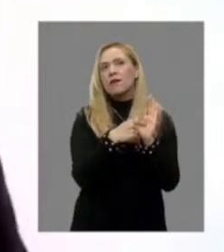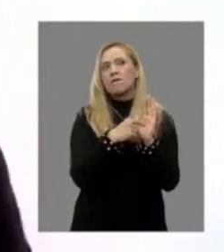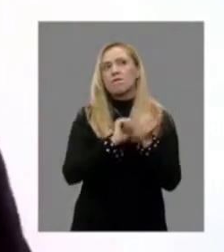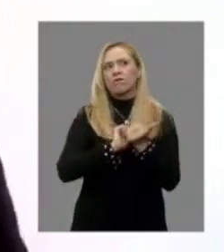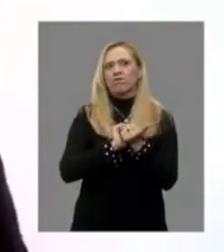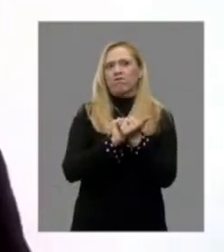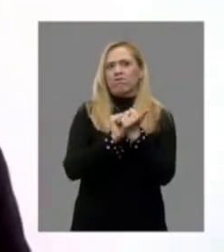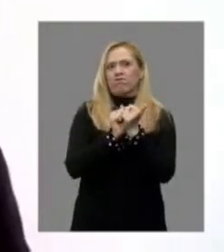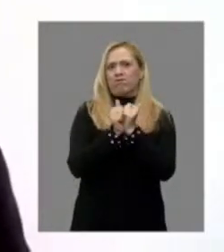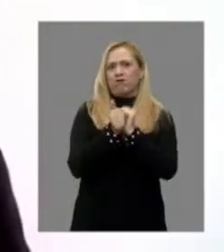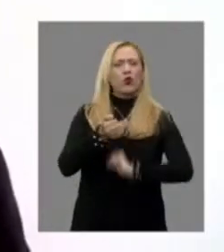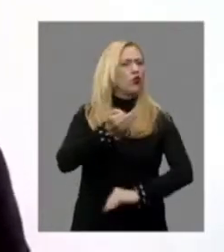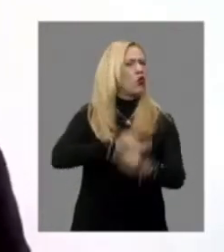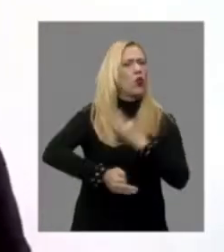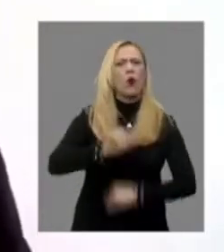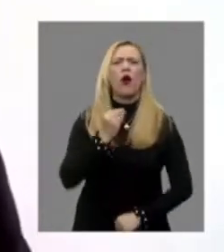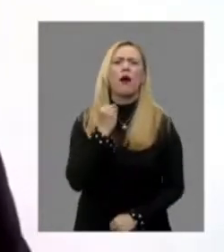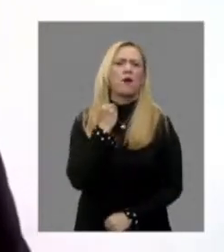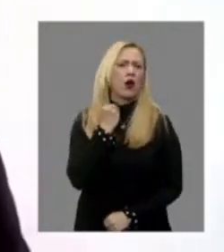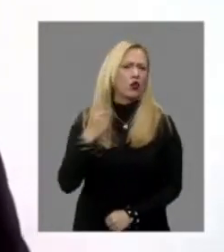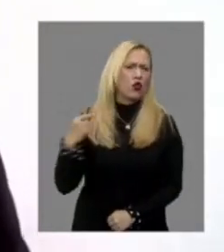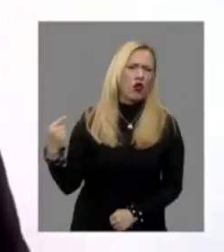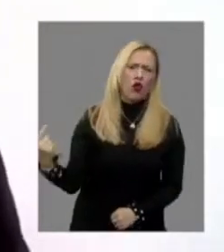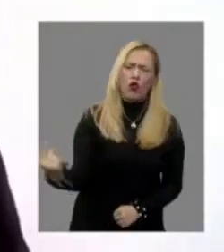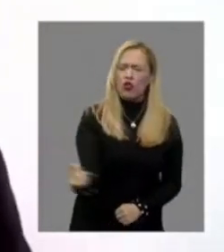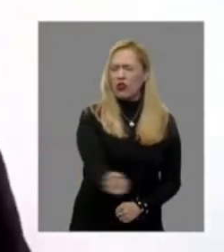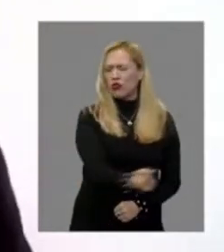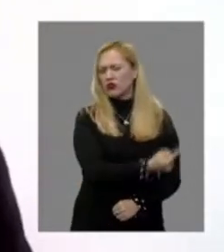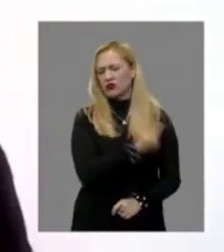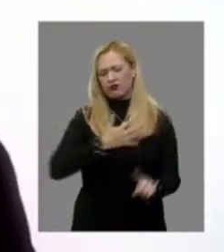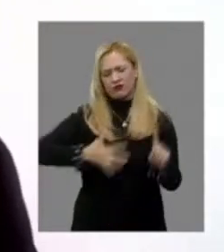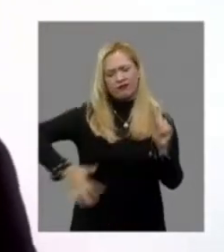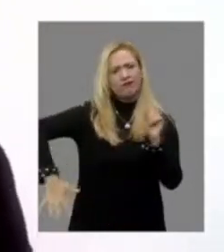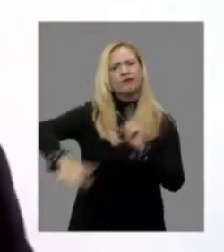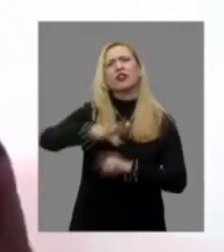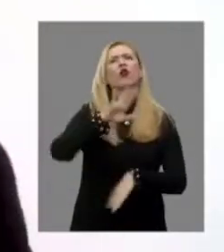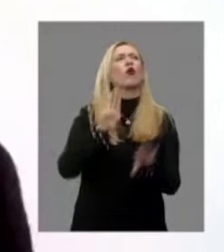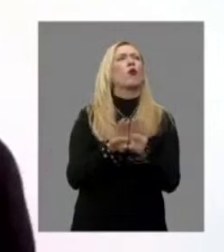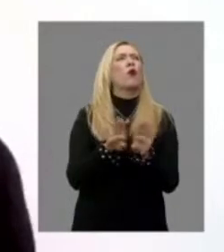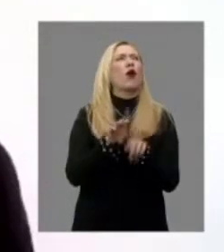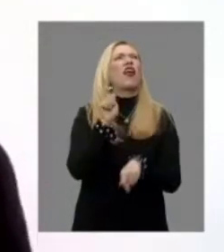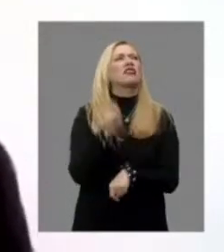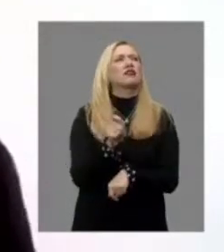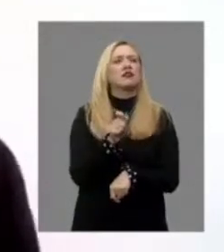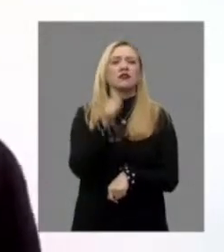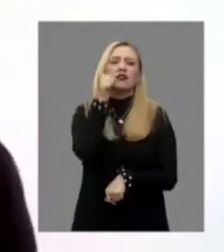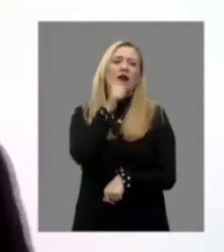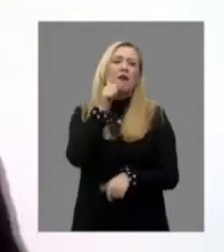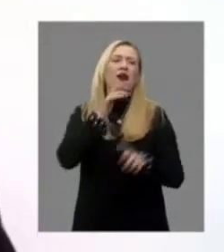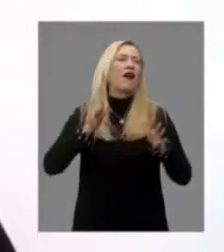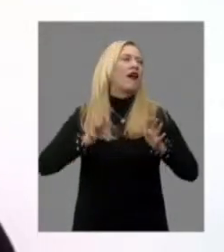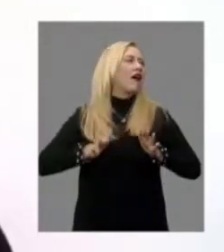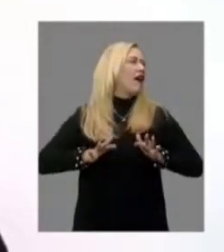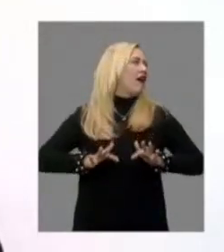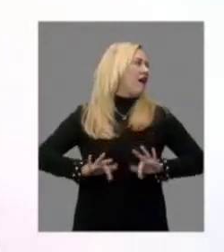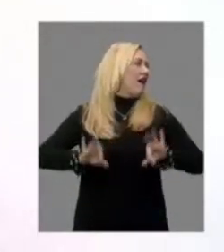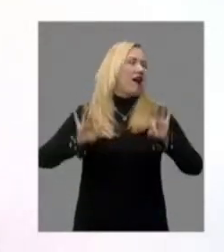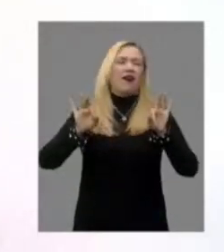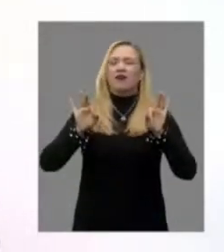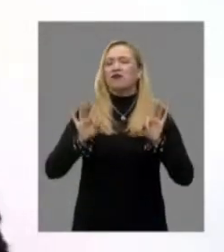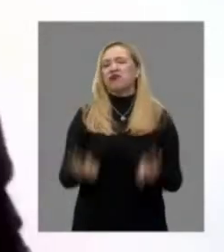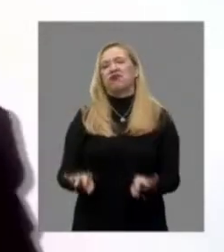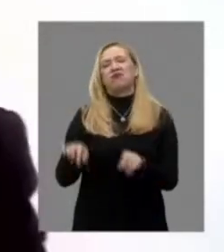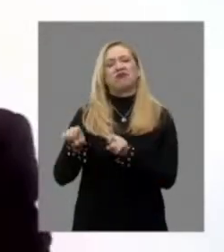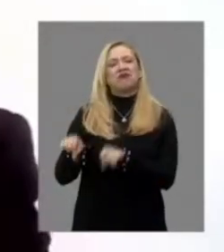moviésemos, yo digo, todos los abogados de nuestra zona de confort. El derecho siempre ha evolucionado, siempre ha sido dinámico,